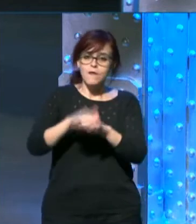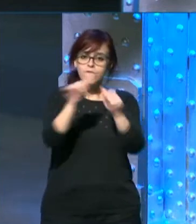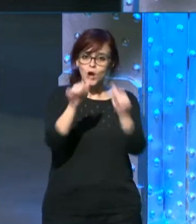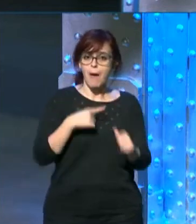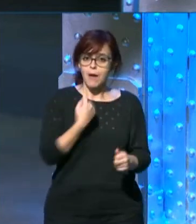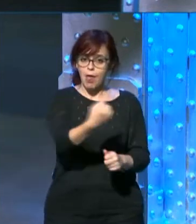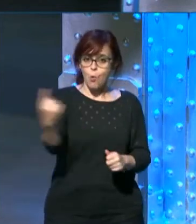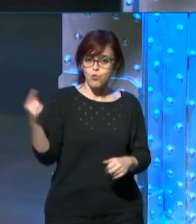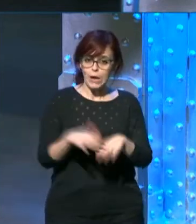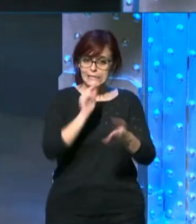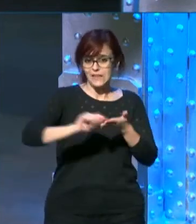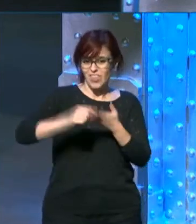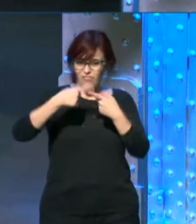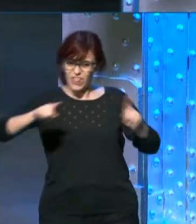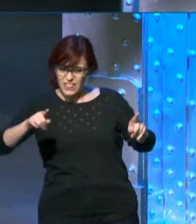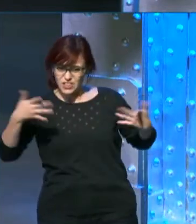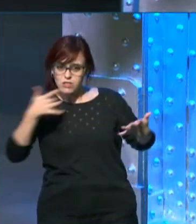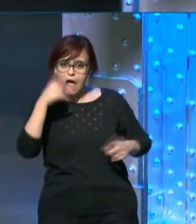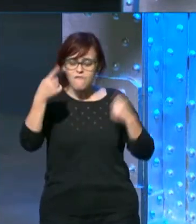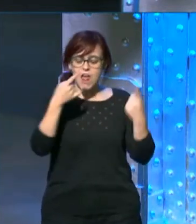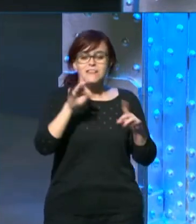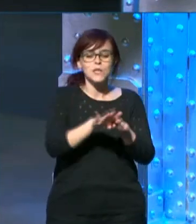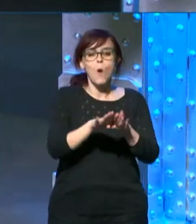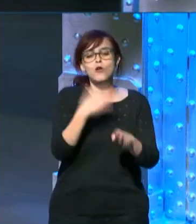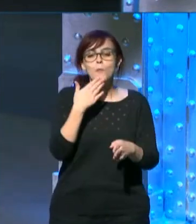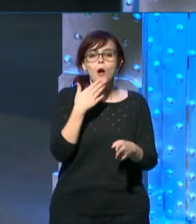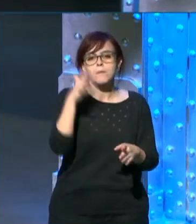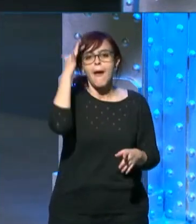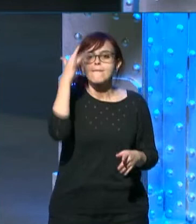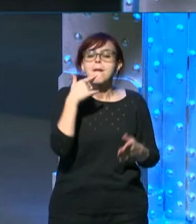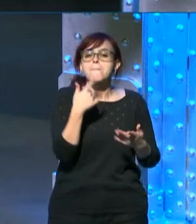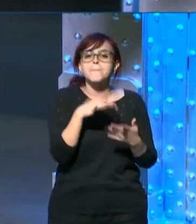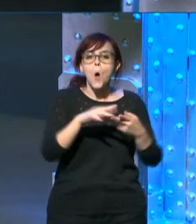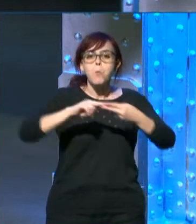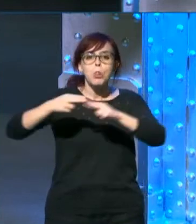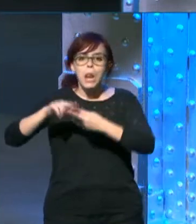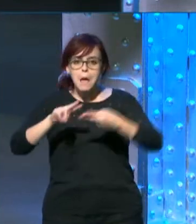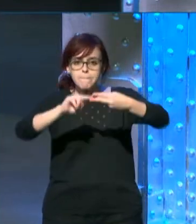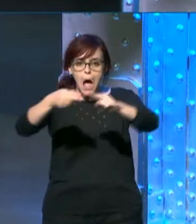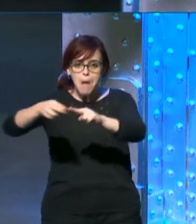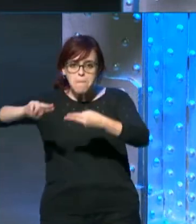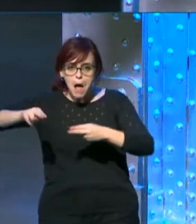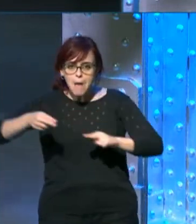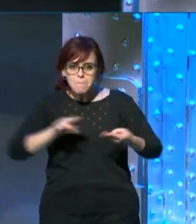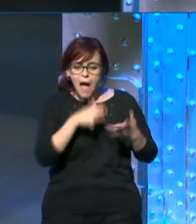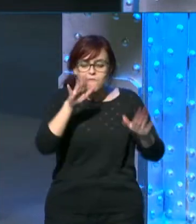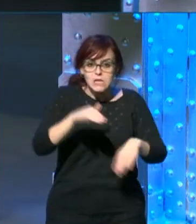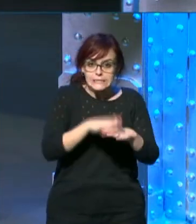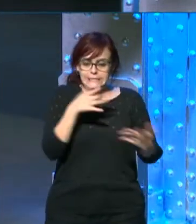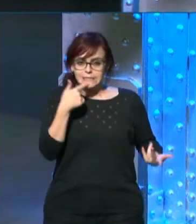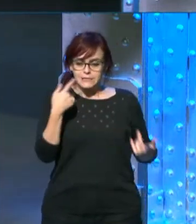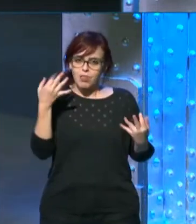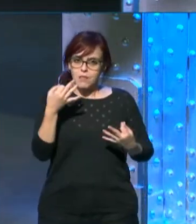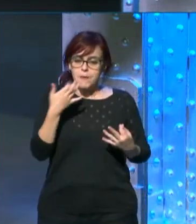¿Qué es lo que pasa? Que al final esos requisitos quedan como un collage, un conjunto de un montón de cosas diversas que es muy difícil mantenerlo. Y hablando